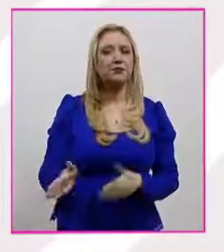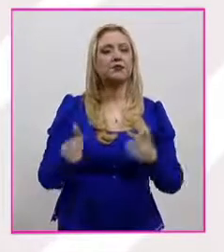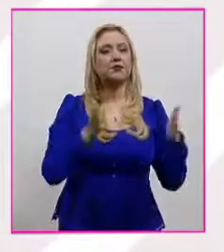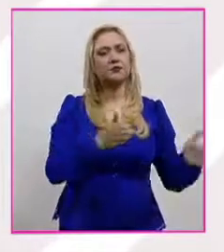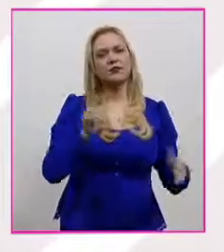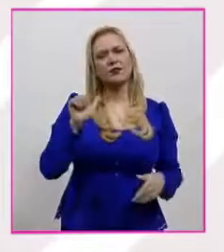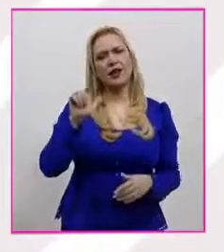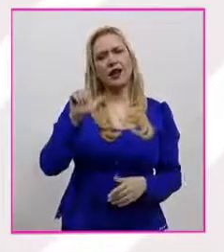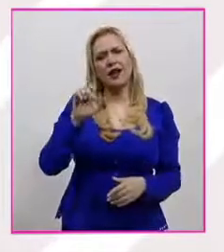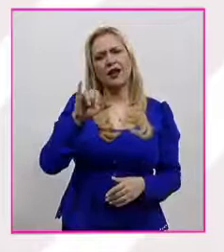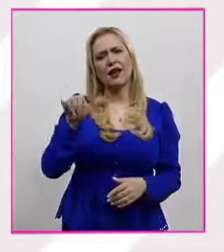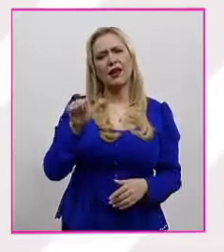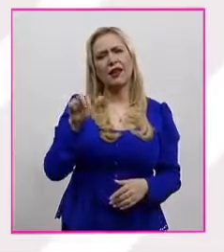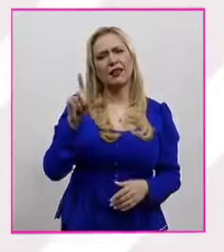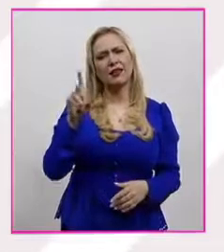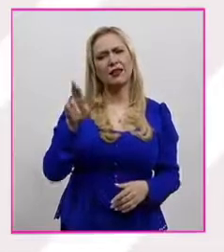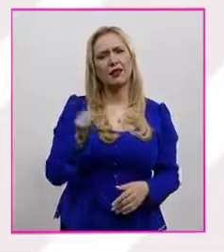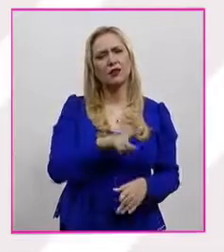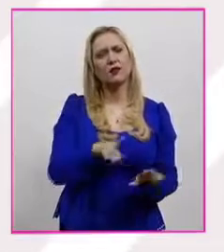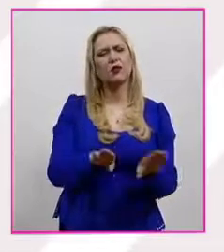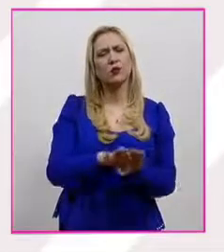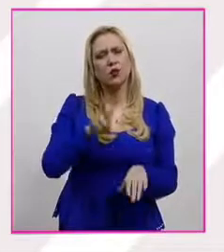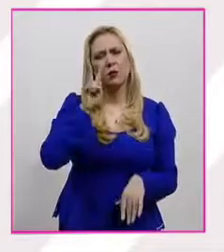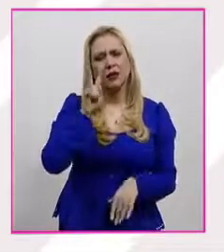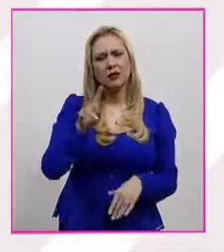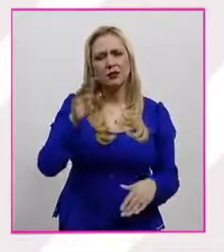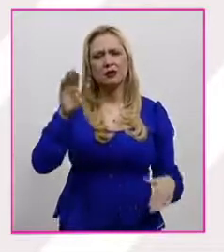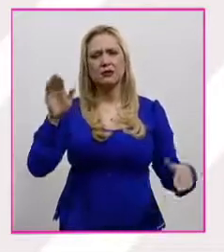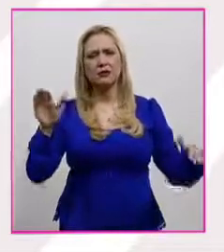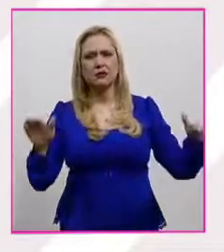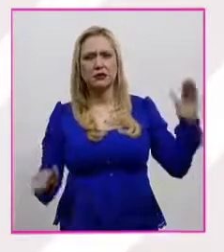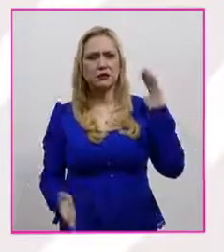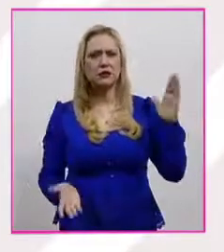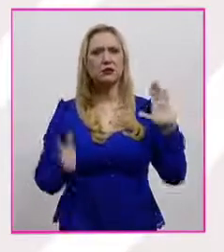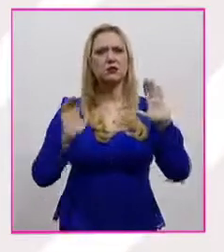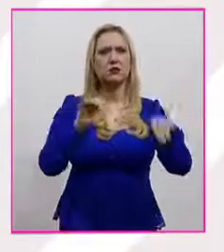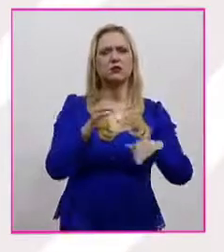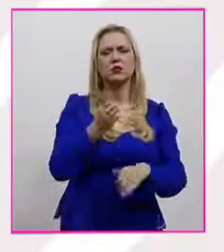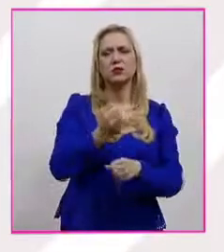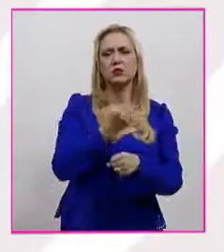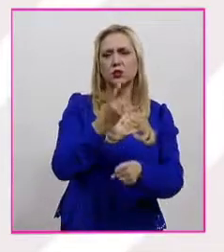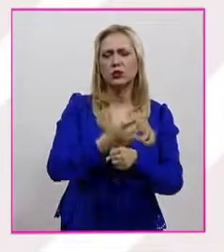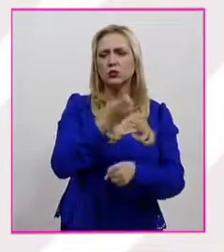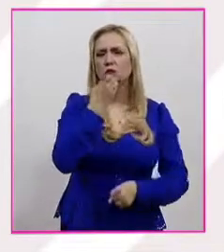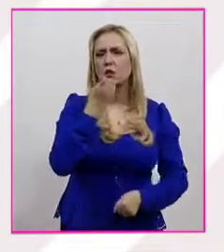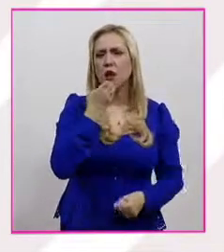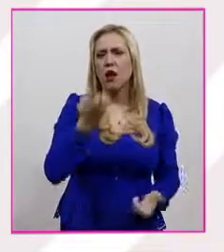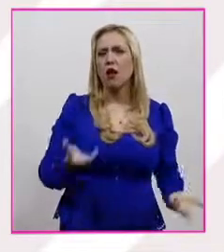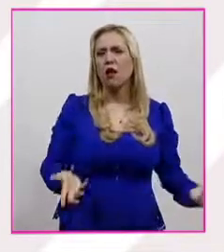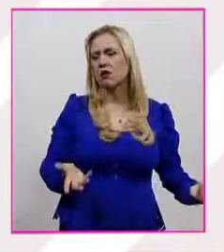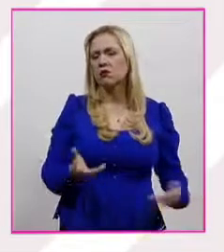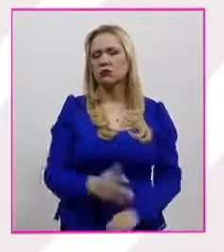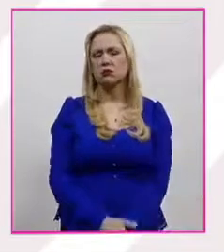¿cómo impacta en la desigualdad educativa justamente pues el tema del racismo?